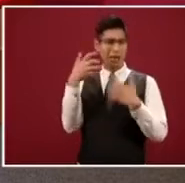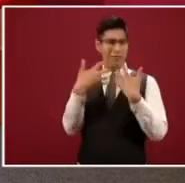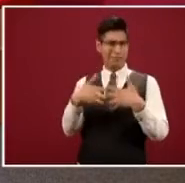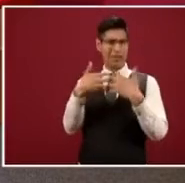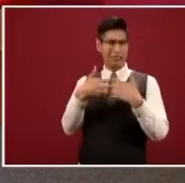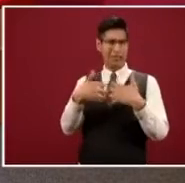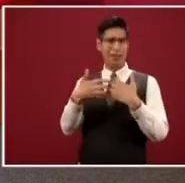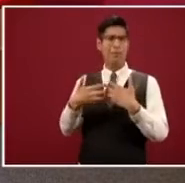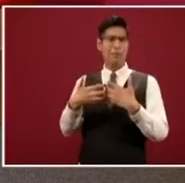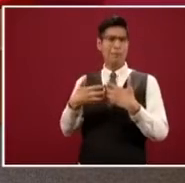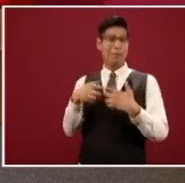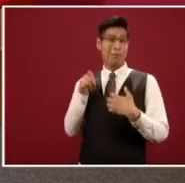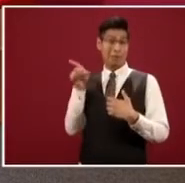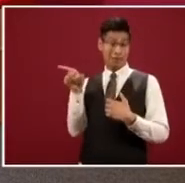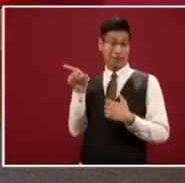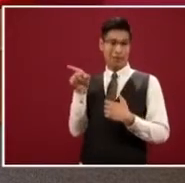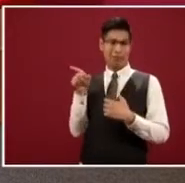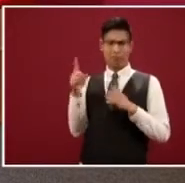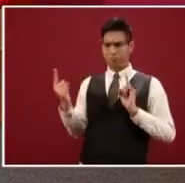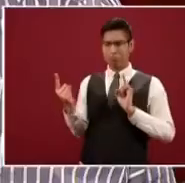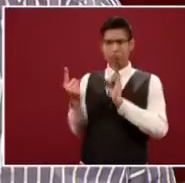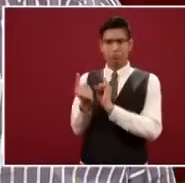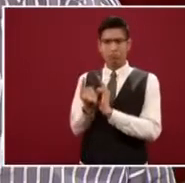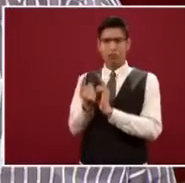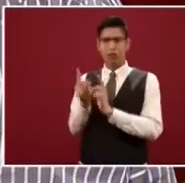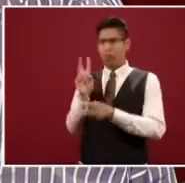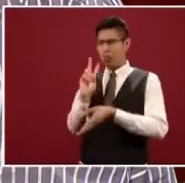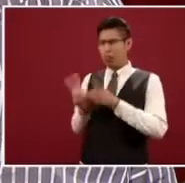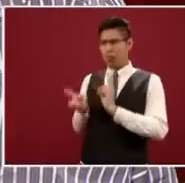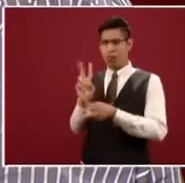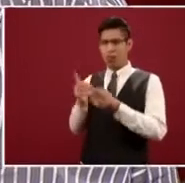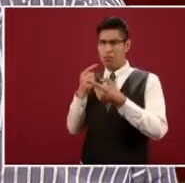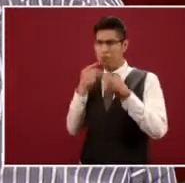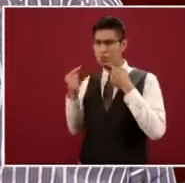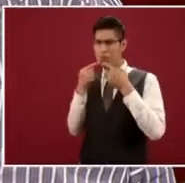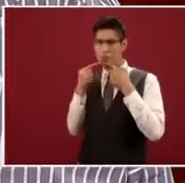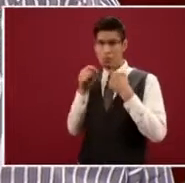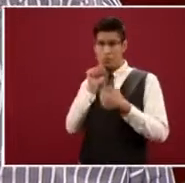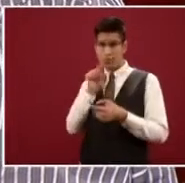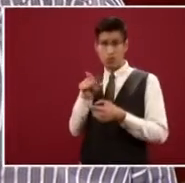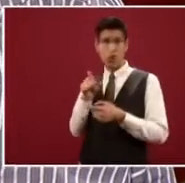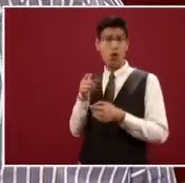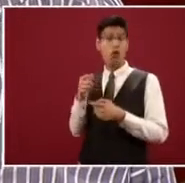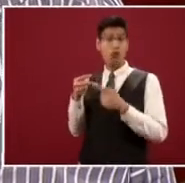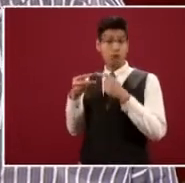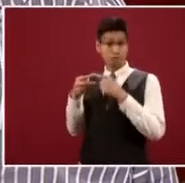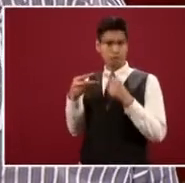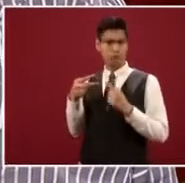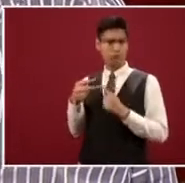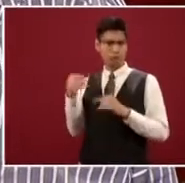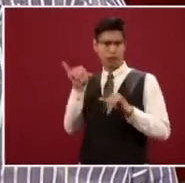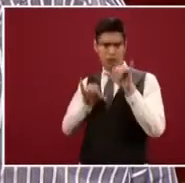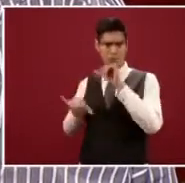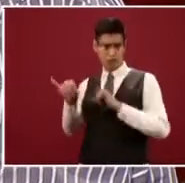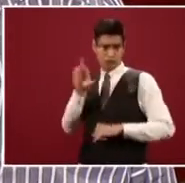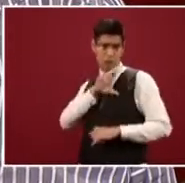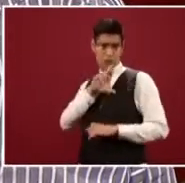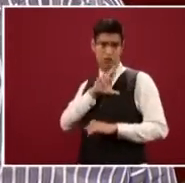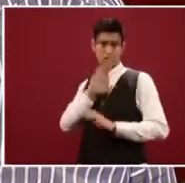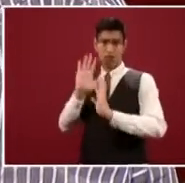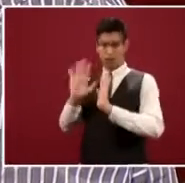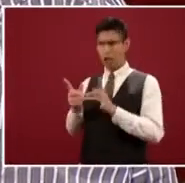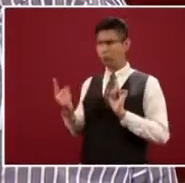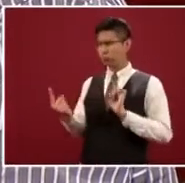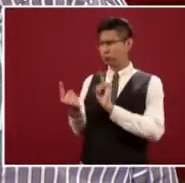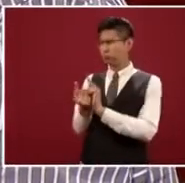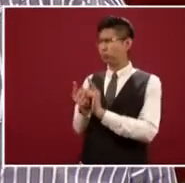mayoritarias o de gran volumen que abarca al menos 2 laboratorios privados, 2 redes de laboratorios privados, y justamente